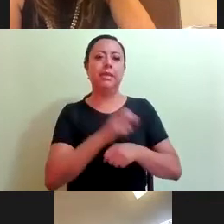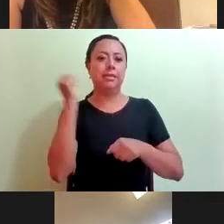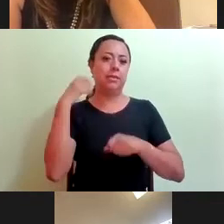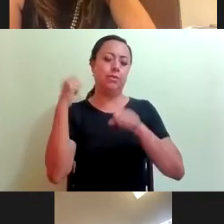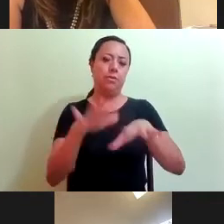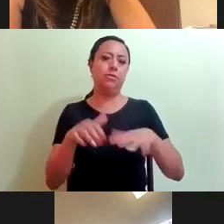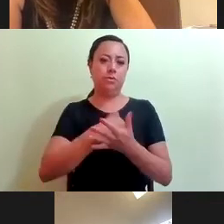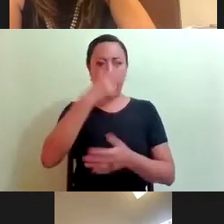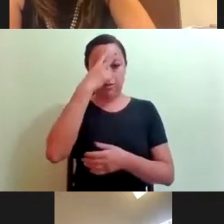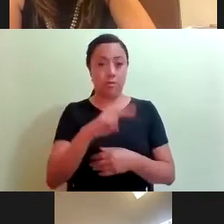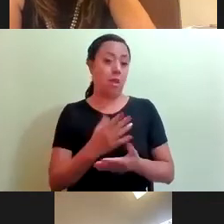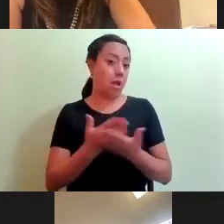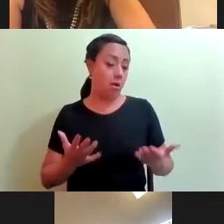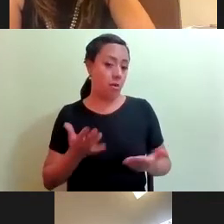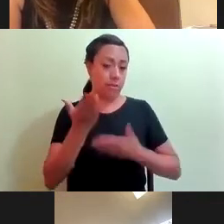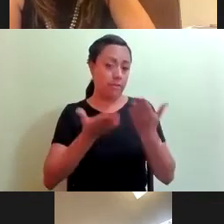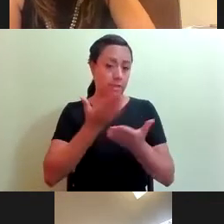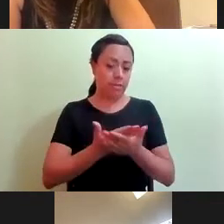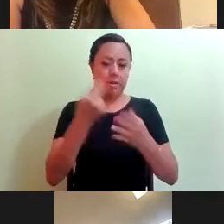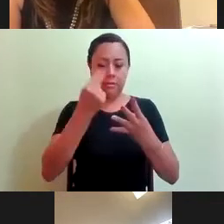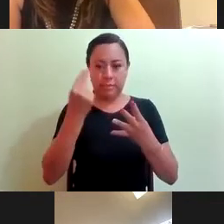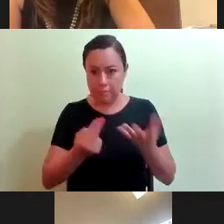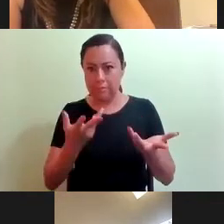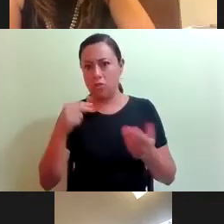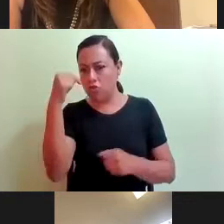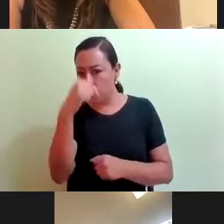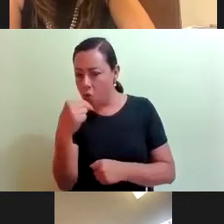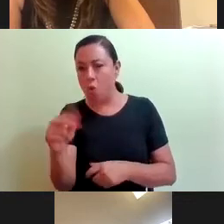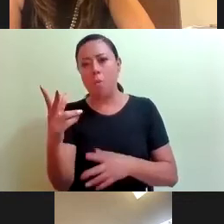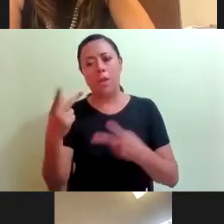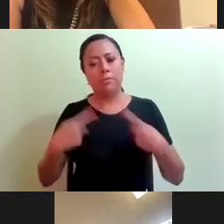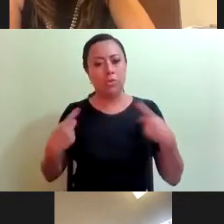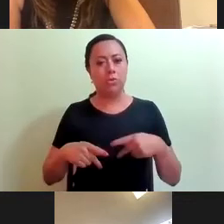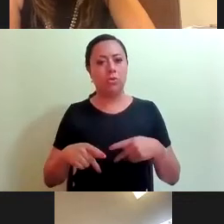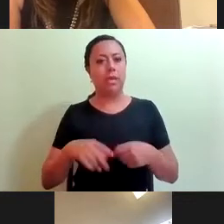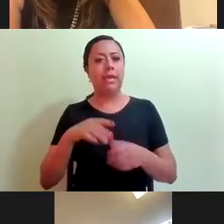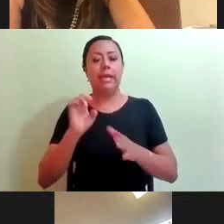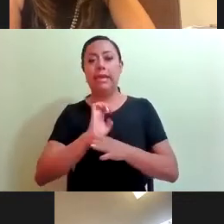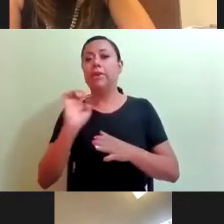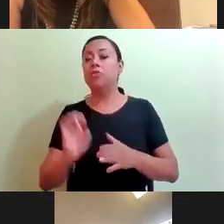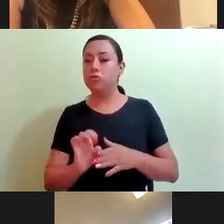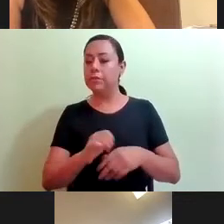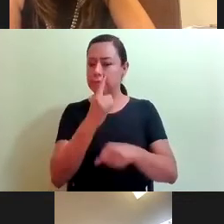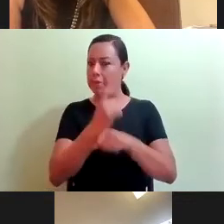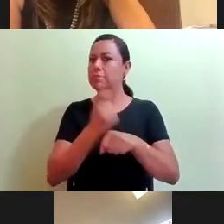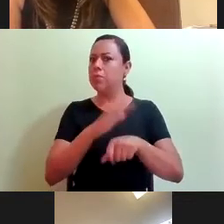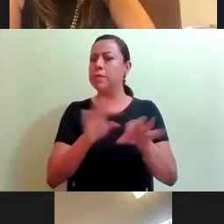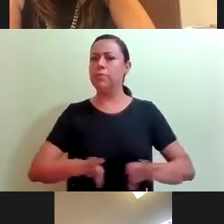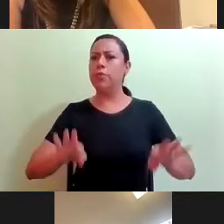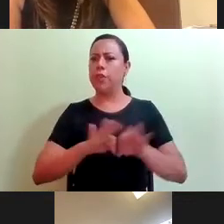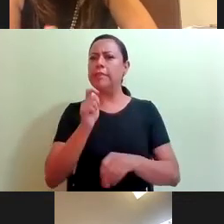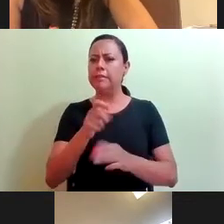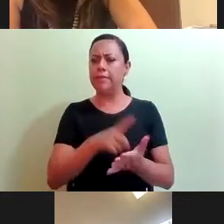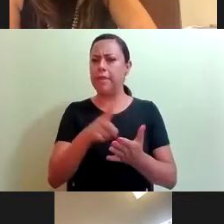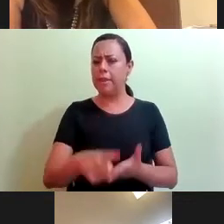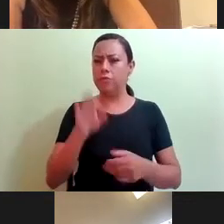esta necesidad de nombres de las personas en lo particular, evidentemente lo que se tiene que priorizar es el derecho a la protección de los datos personales